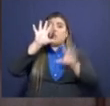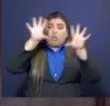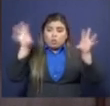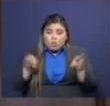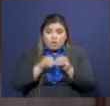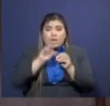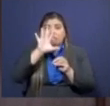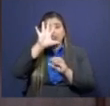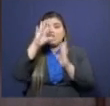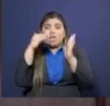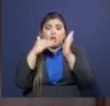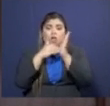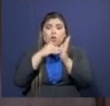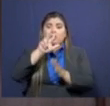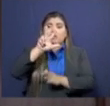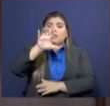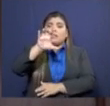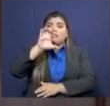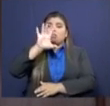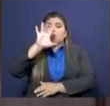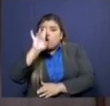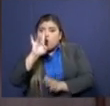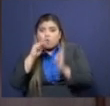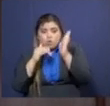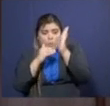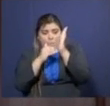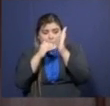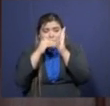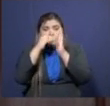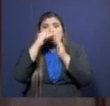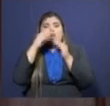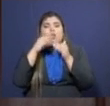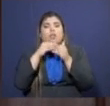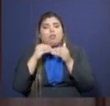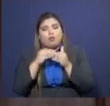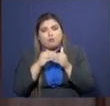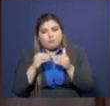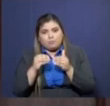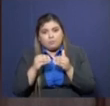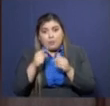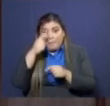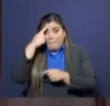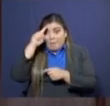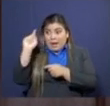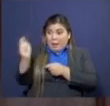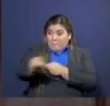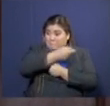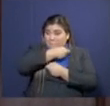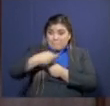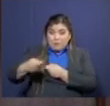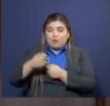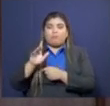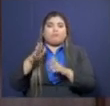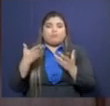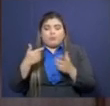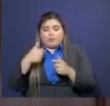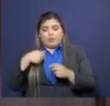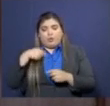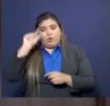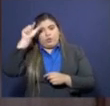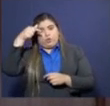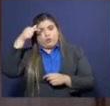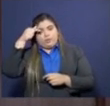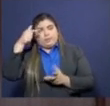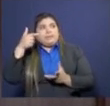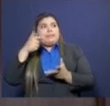5.308 millones. Y para afrontarlas fue necesario recurrir a